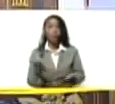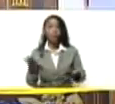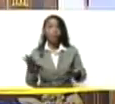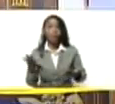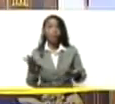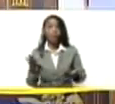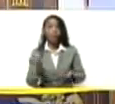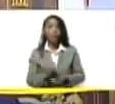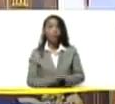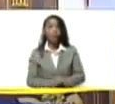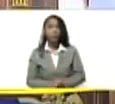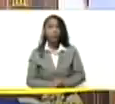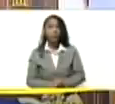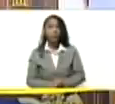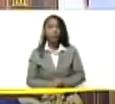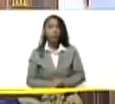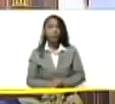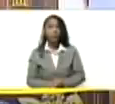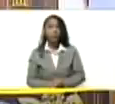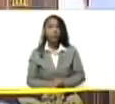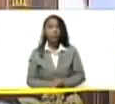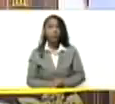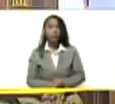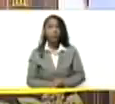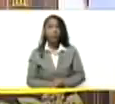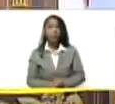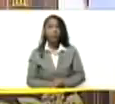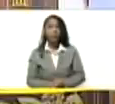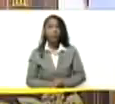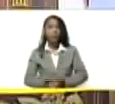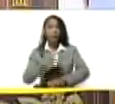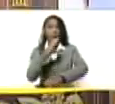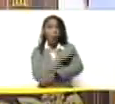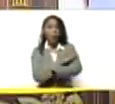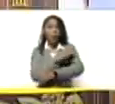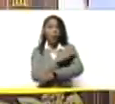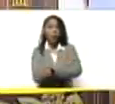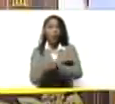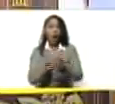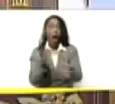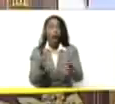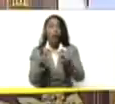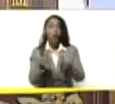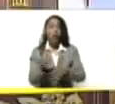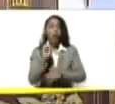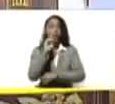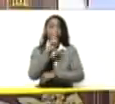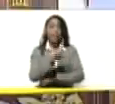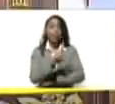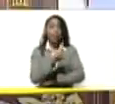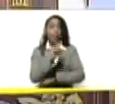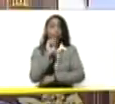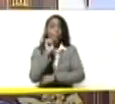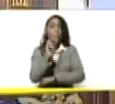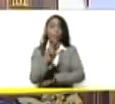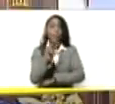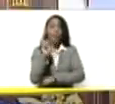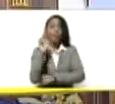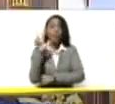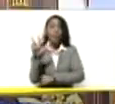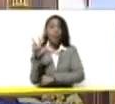ser marcado como el año de surgimiento y de consolidación de este fenómeno económico